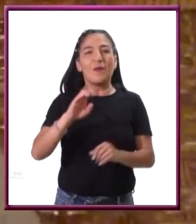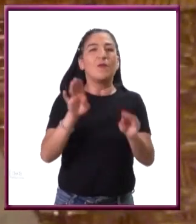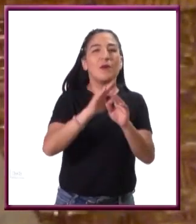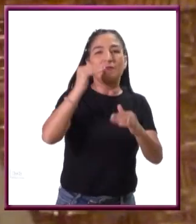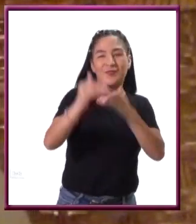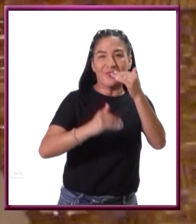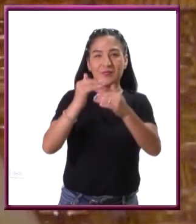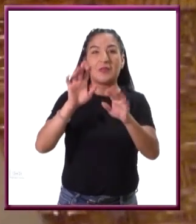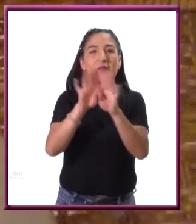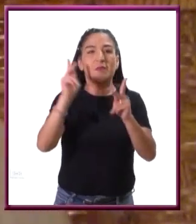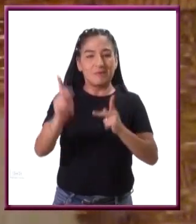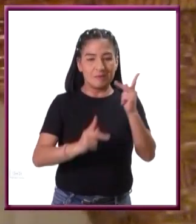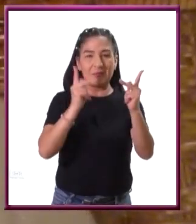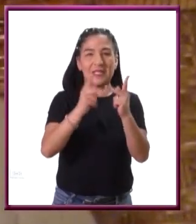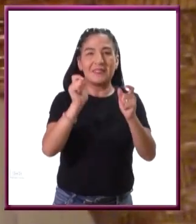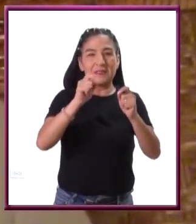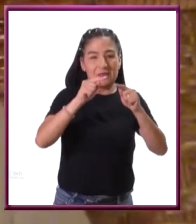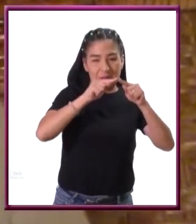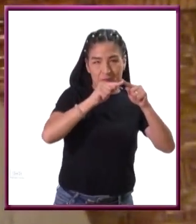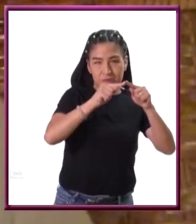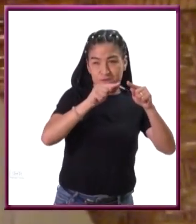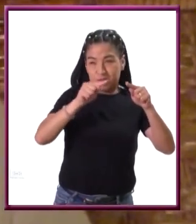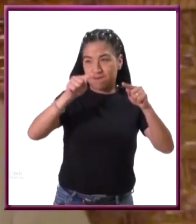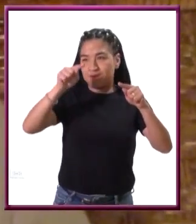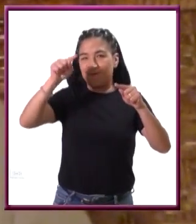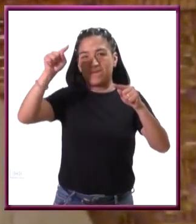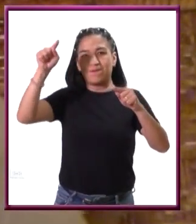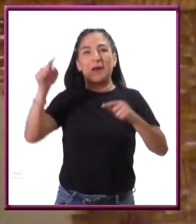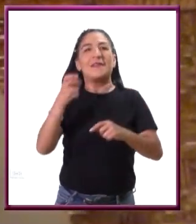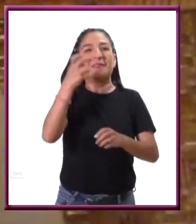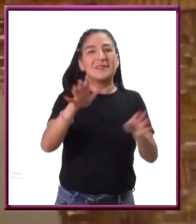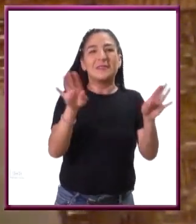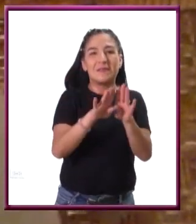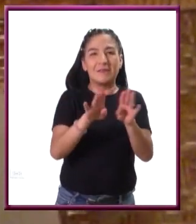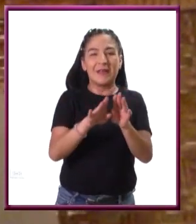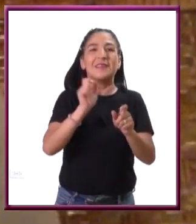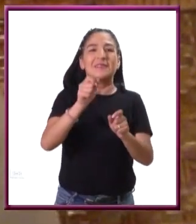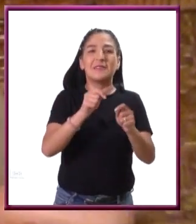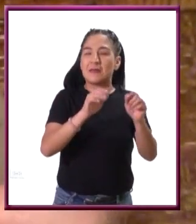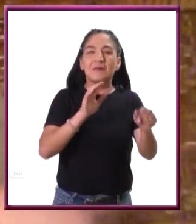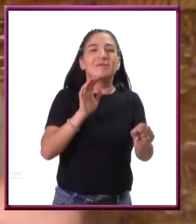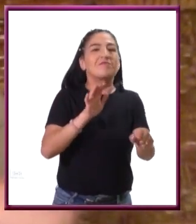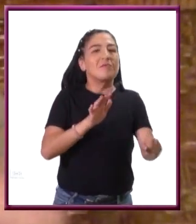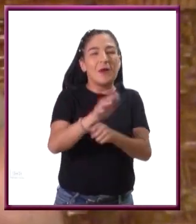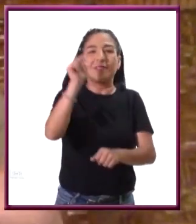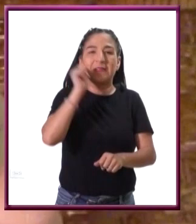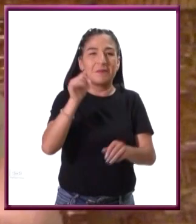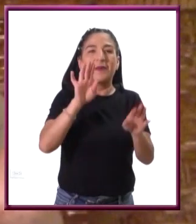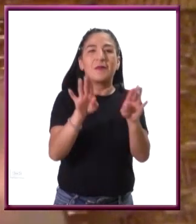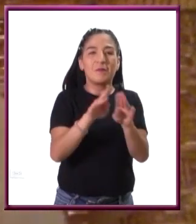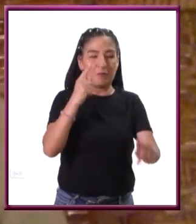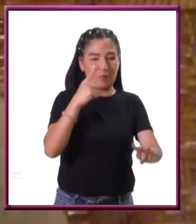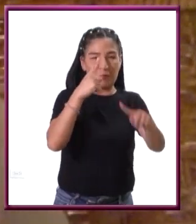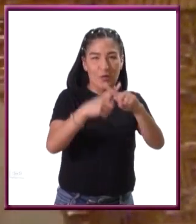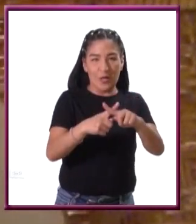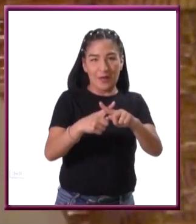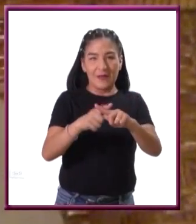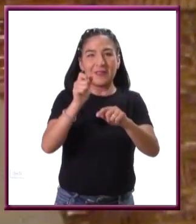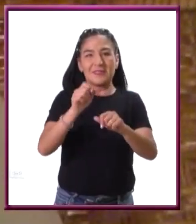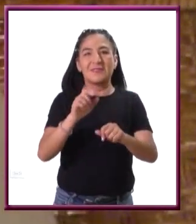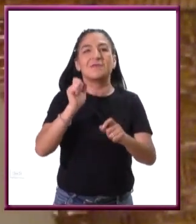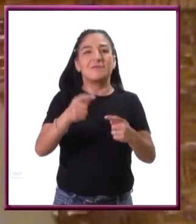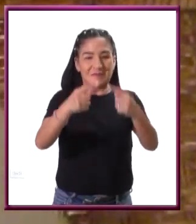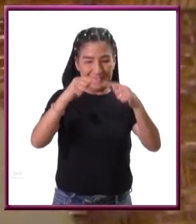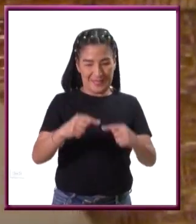el crecimiento lineal. En el crecimiento lineal tenemos nuestra variable que siempre va, digamos, multiplicada por una constante. Entonces los incrementos